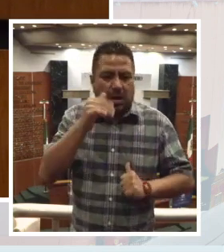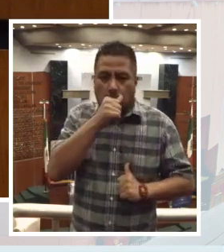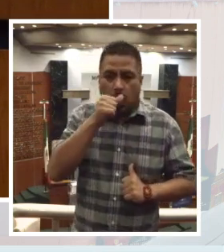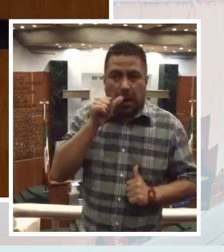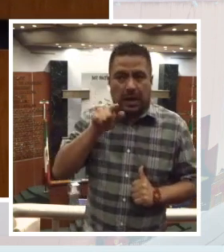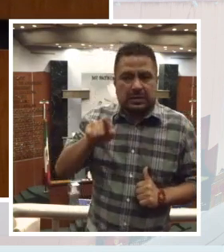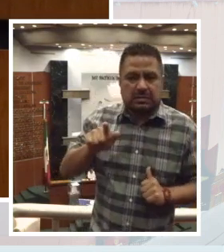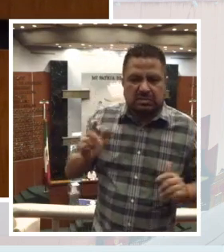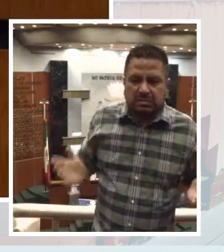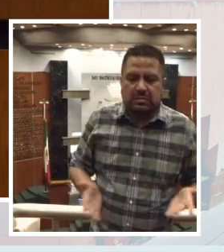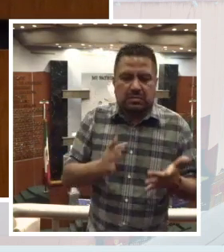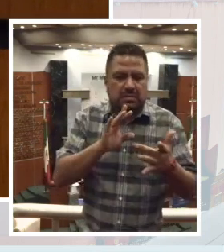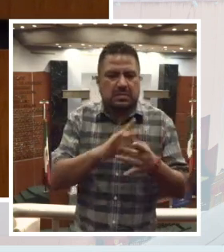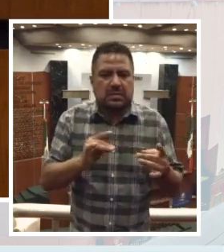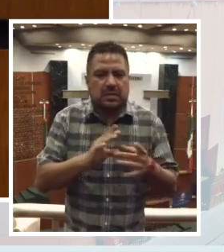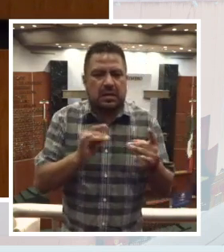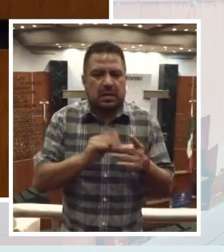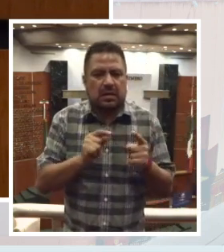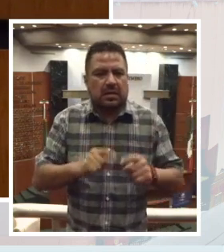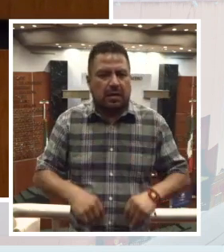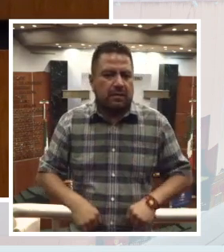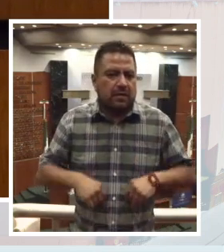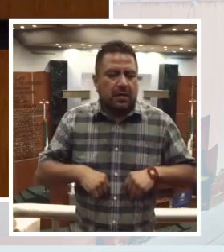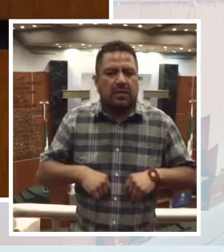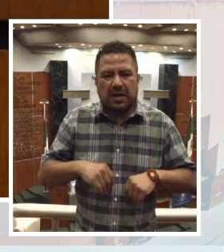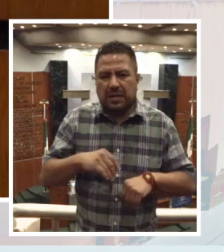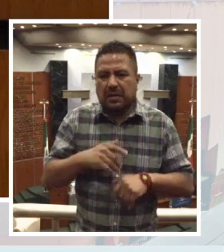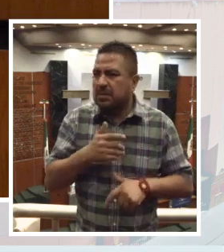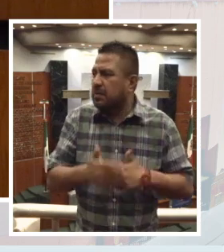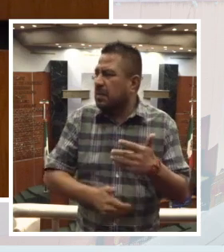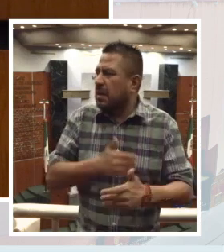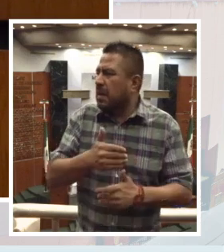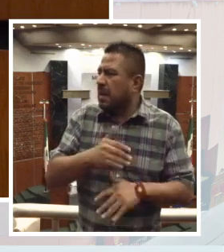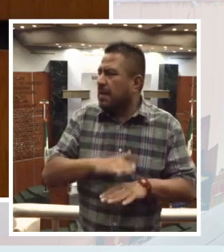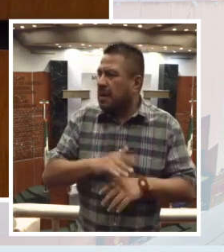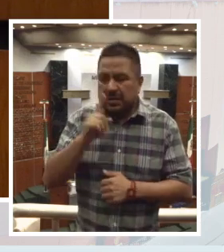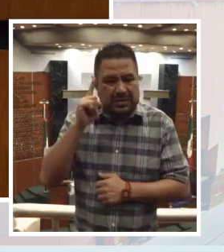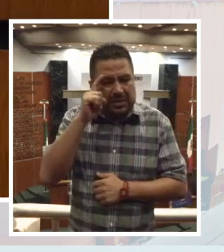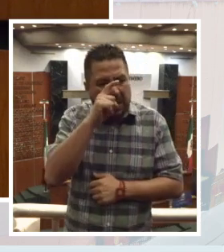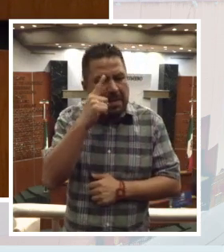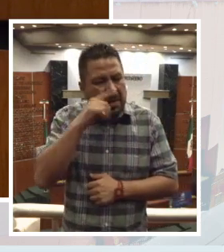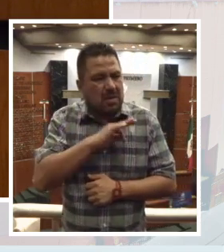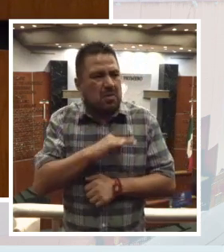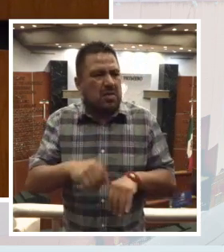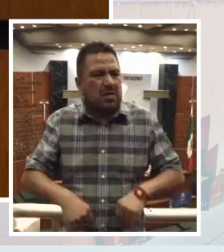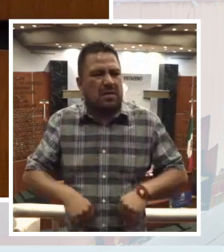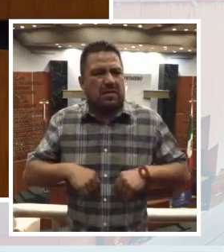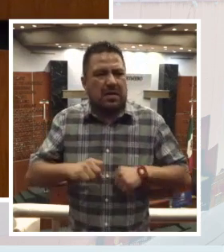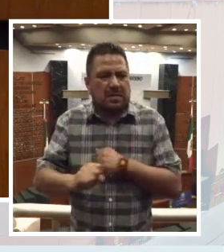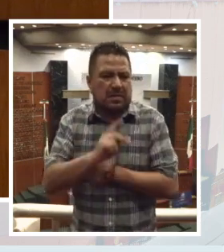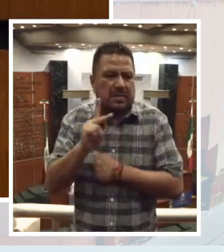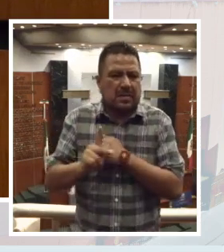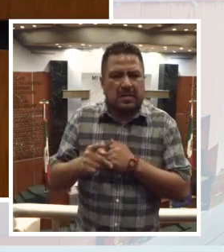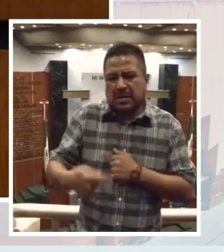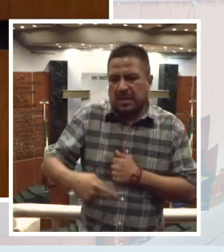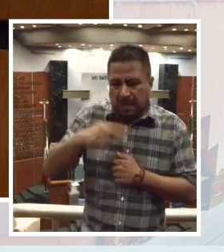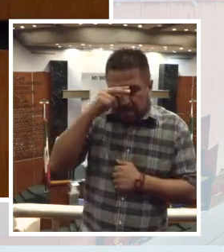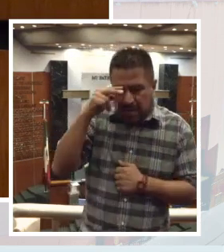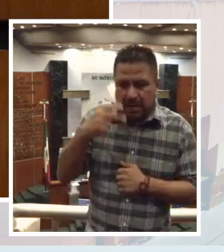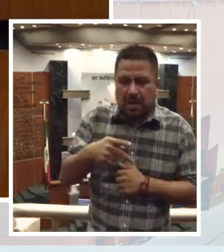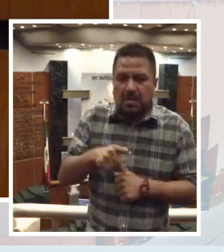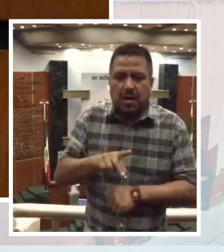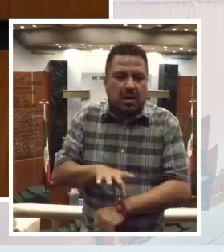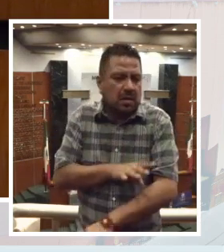Juárez quien afirmó afrontamos momentos aciagos para la supervivencia de nuestro país pero si hay